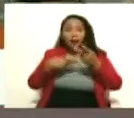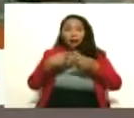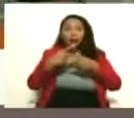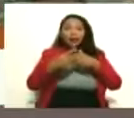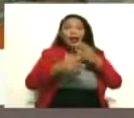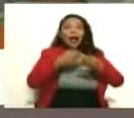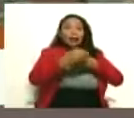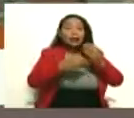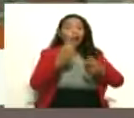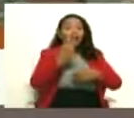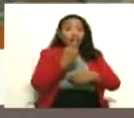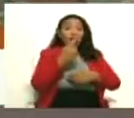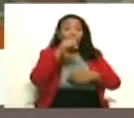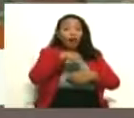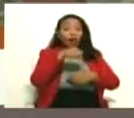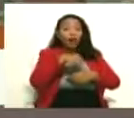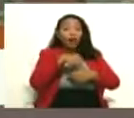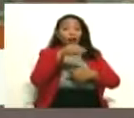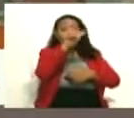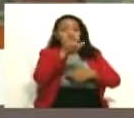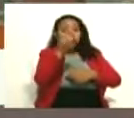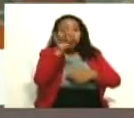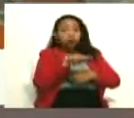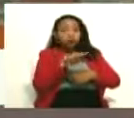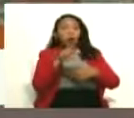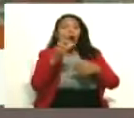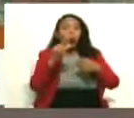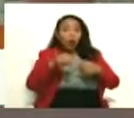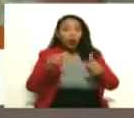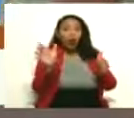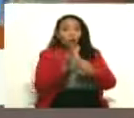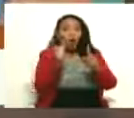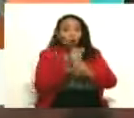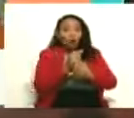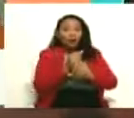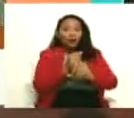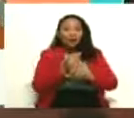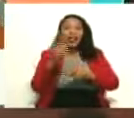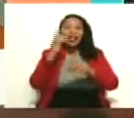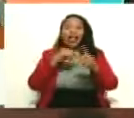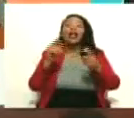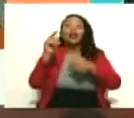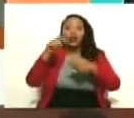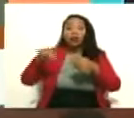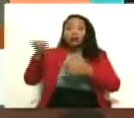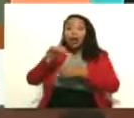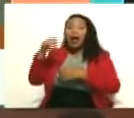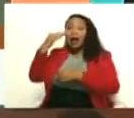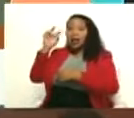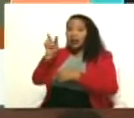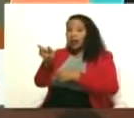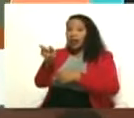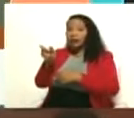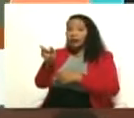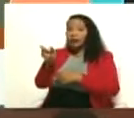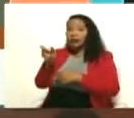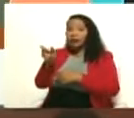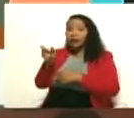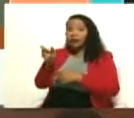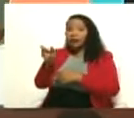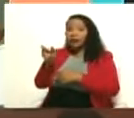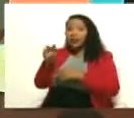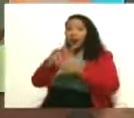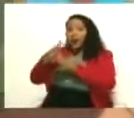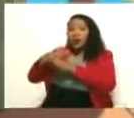que hacía mucha falta y que el Esequibo lo está logrando. Hasta en los cepillados. Así es. Ahí estoy